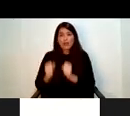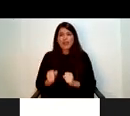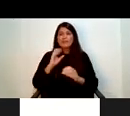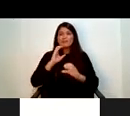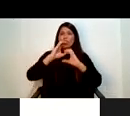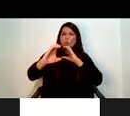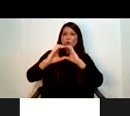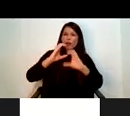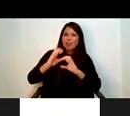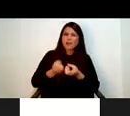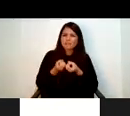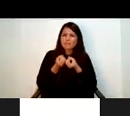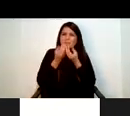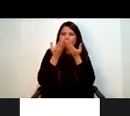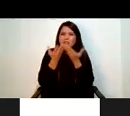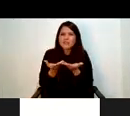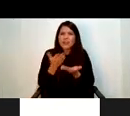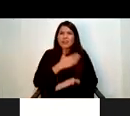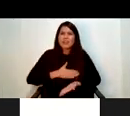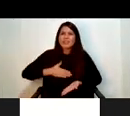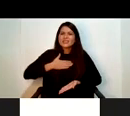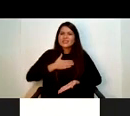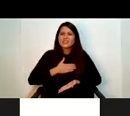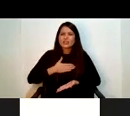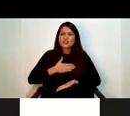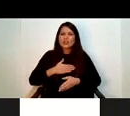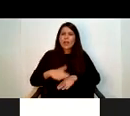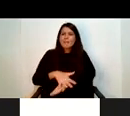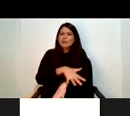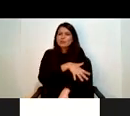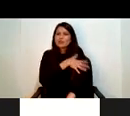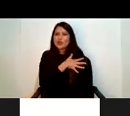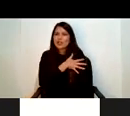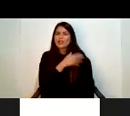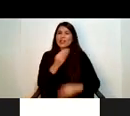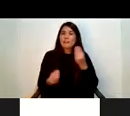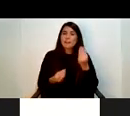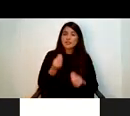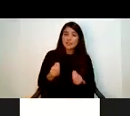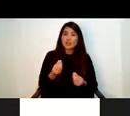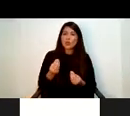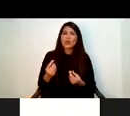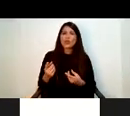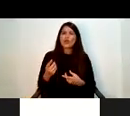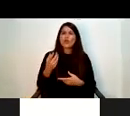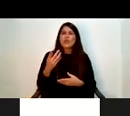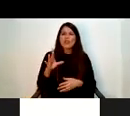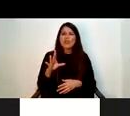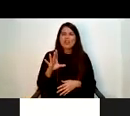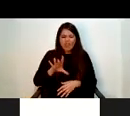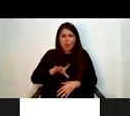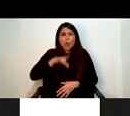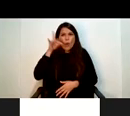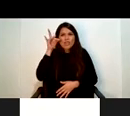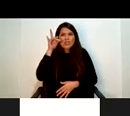sus deseos, sus emociones, qué es lo que está pasando. Cuando encuentran una forma funcional de comunicarse,